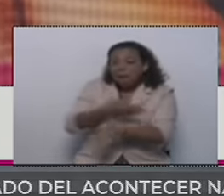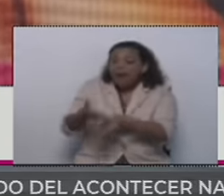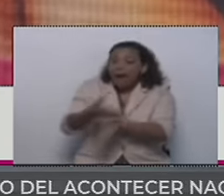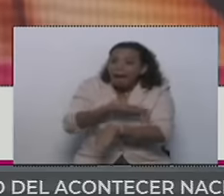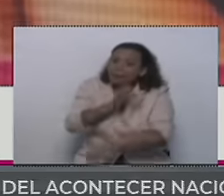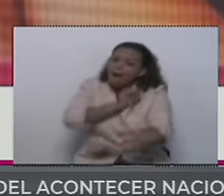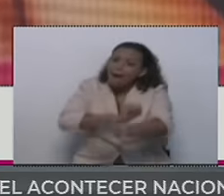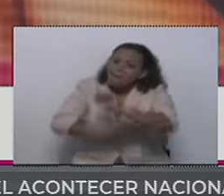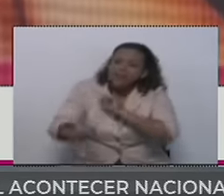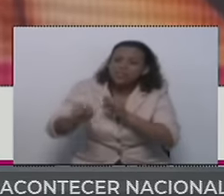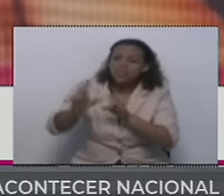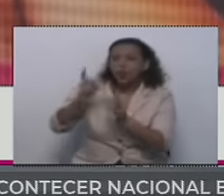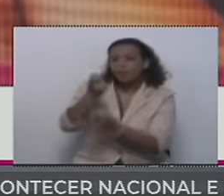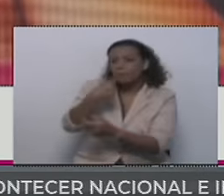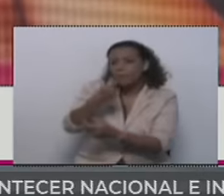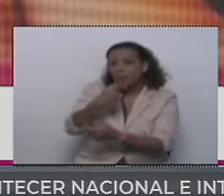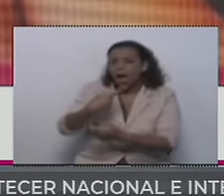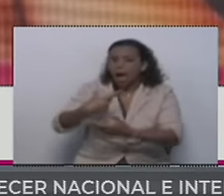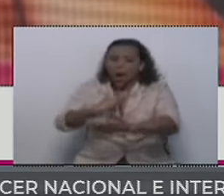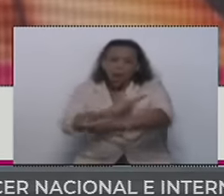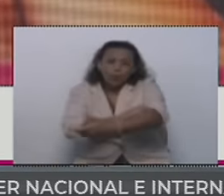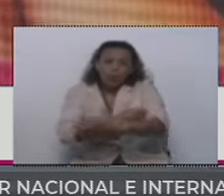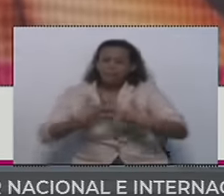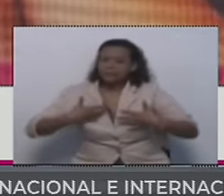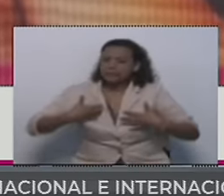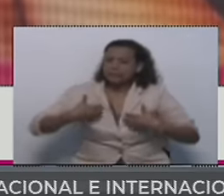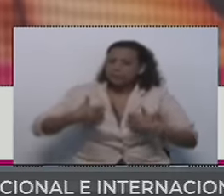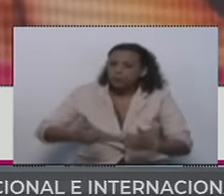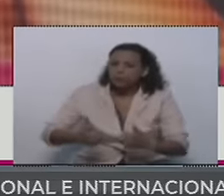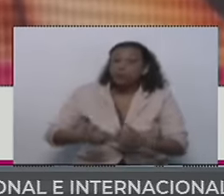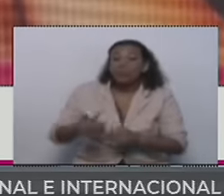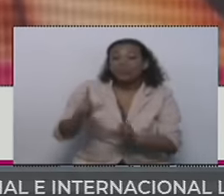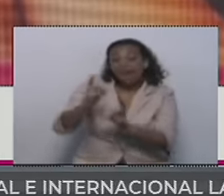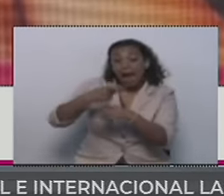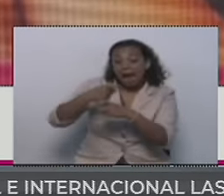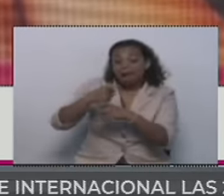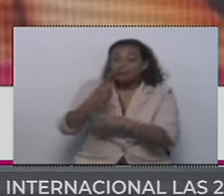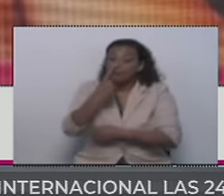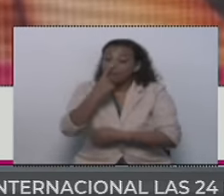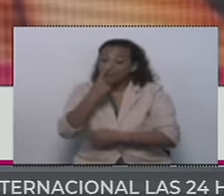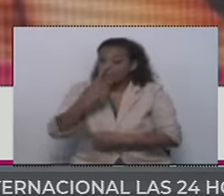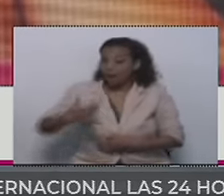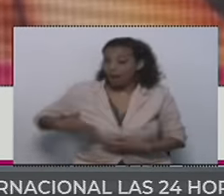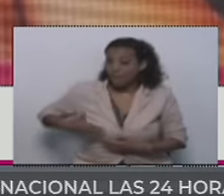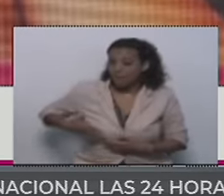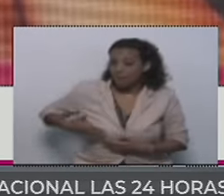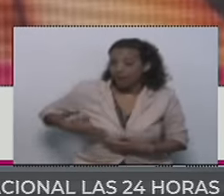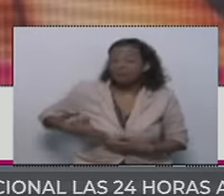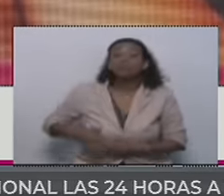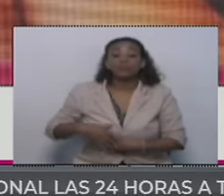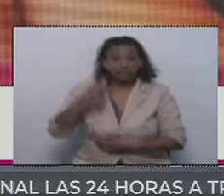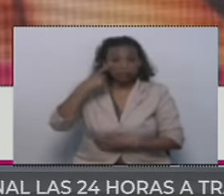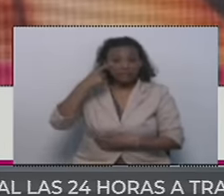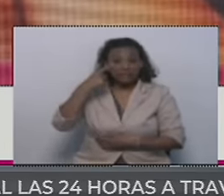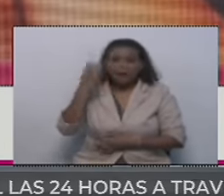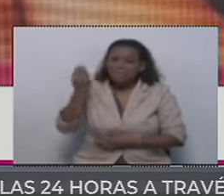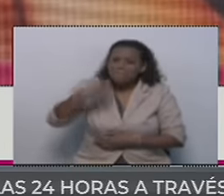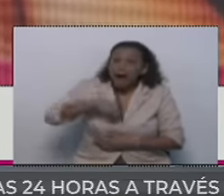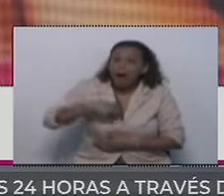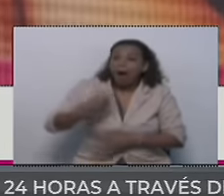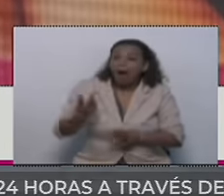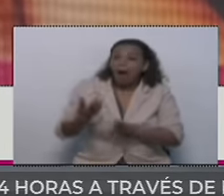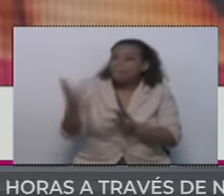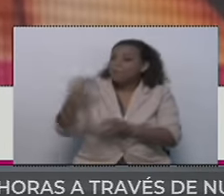temprana, tratamiento, sanación del cáncer de mama, que ustedes saben que es uno de los más